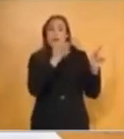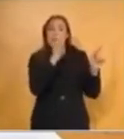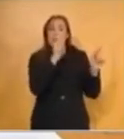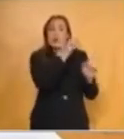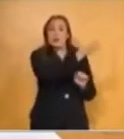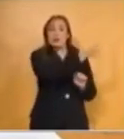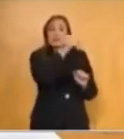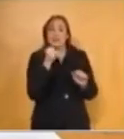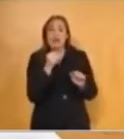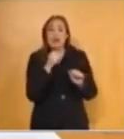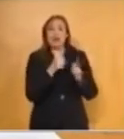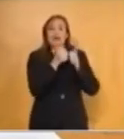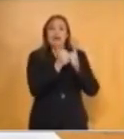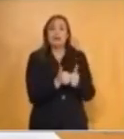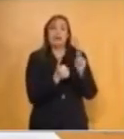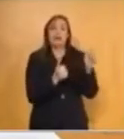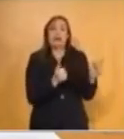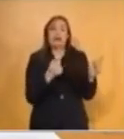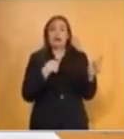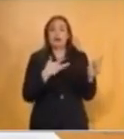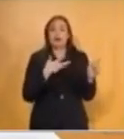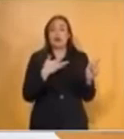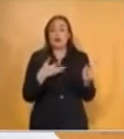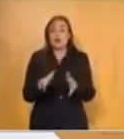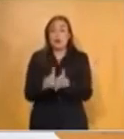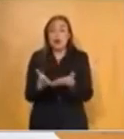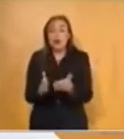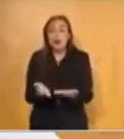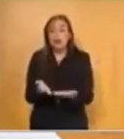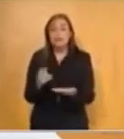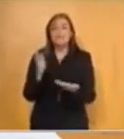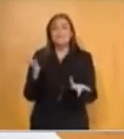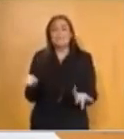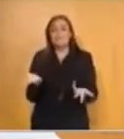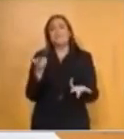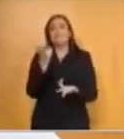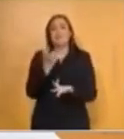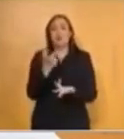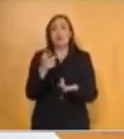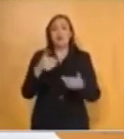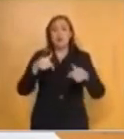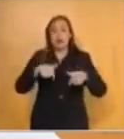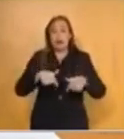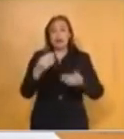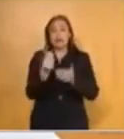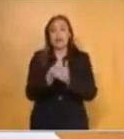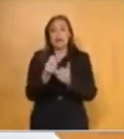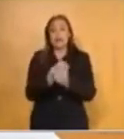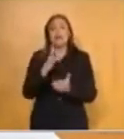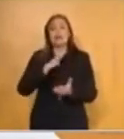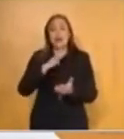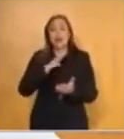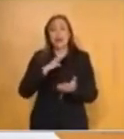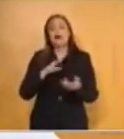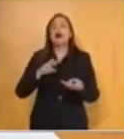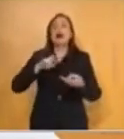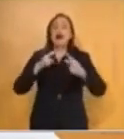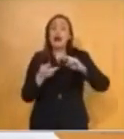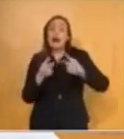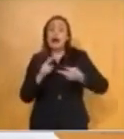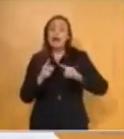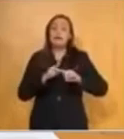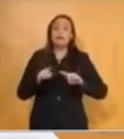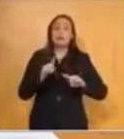razón ahí se quedaron, no lo tienen en sus manos, pues bueno, por eso vamos a estar haciendo en esta clase intervenciones en español